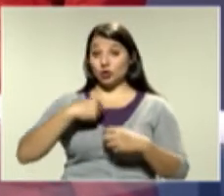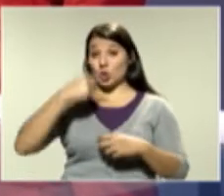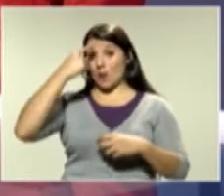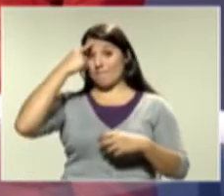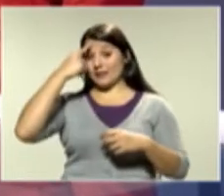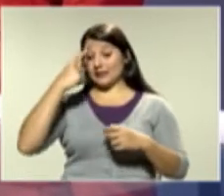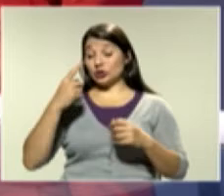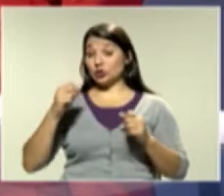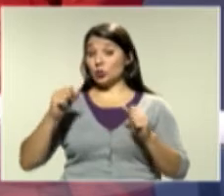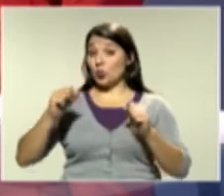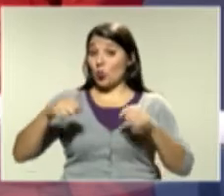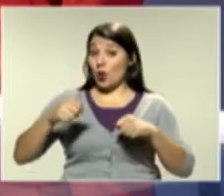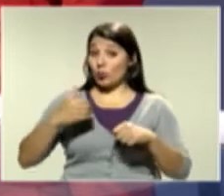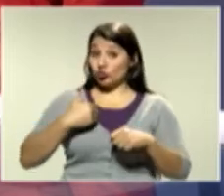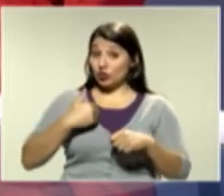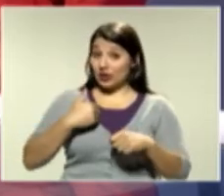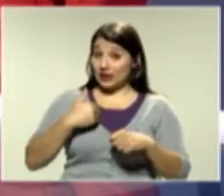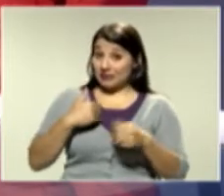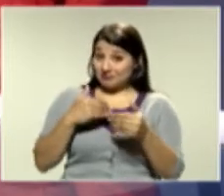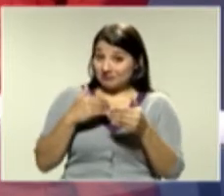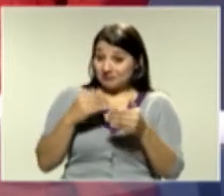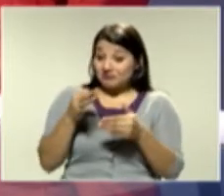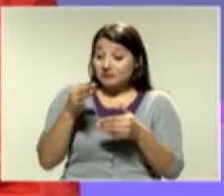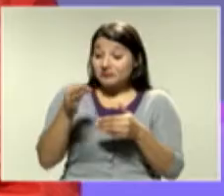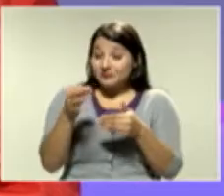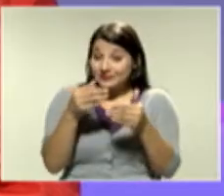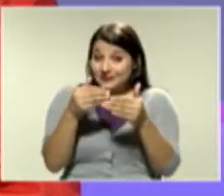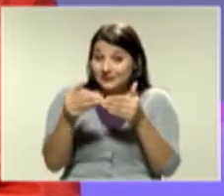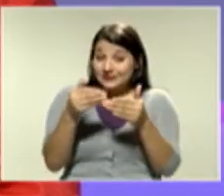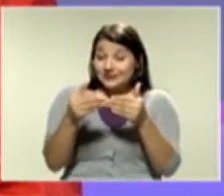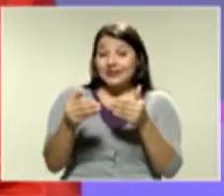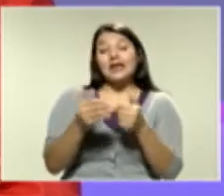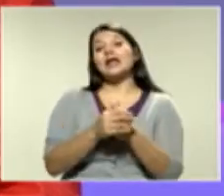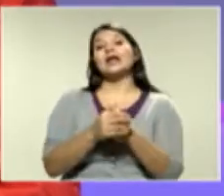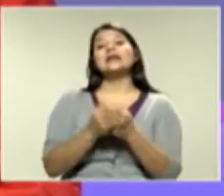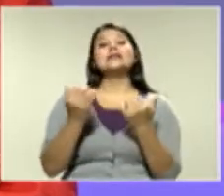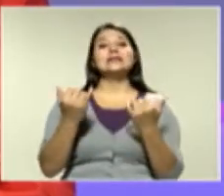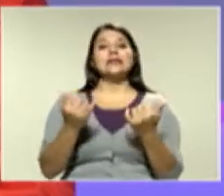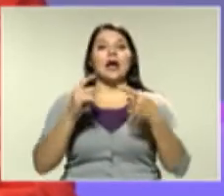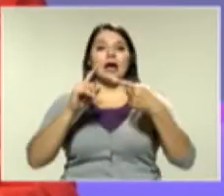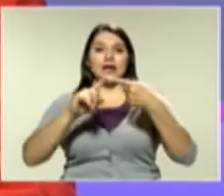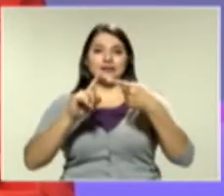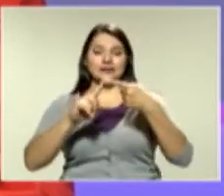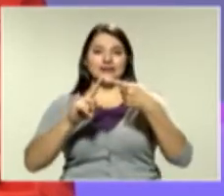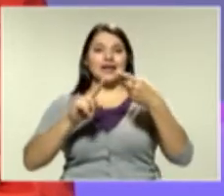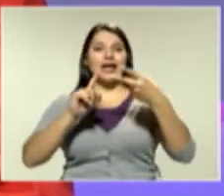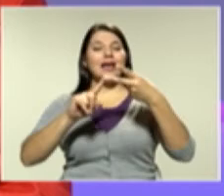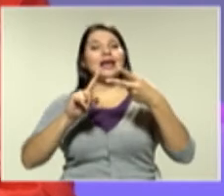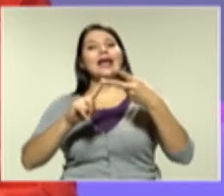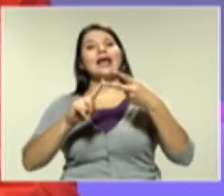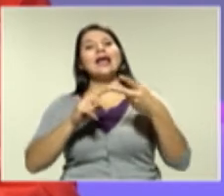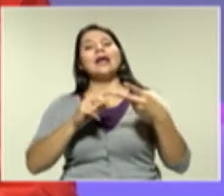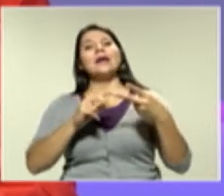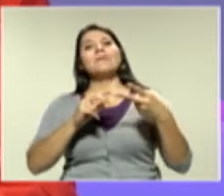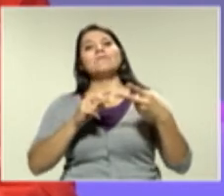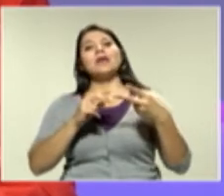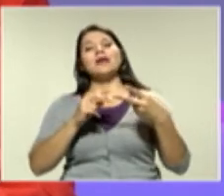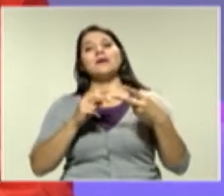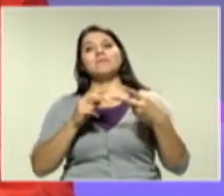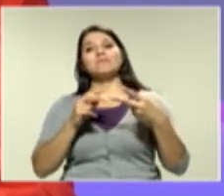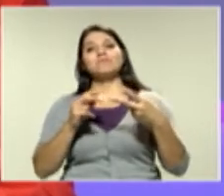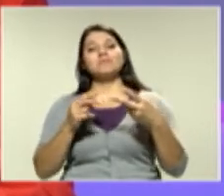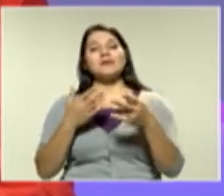vamos a enfrentar en un futuro muy próximo es la toxicología crónica, o sea, toxicidad crónica, ¿verdad? Que